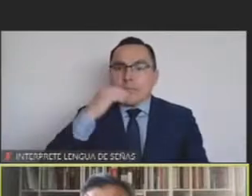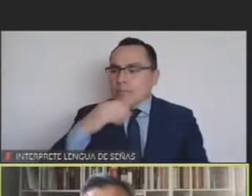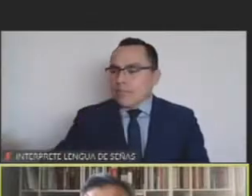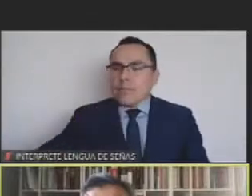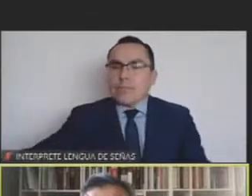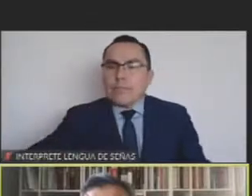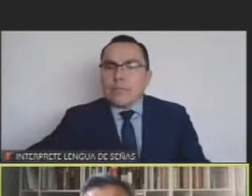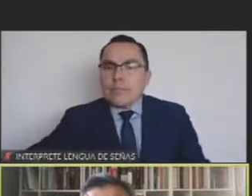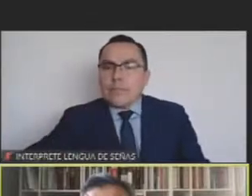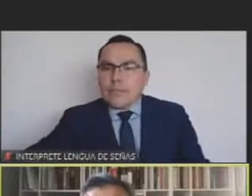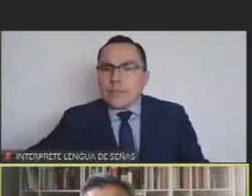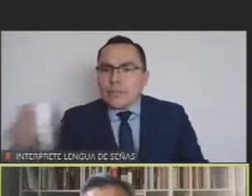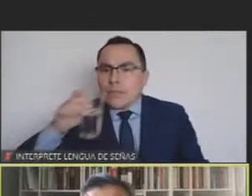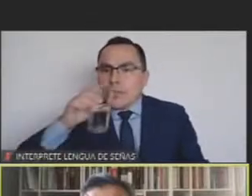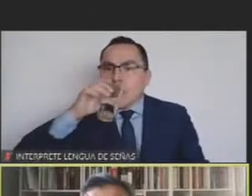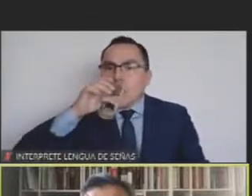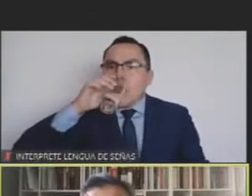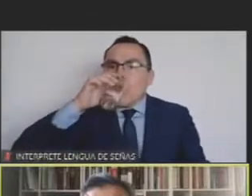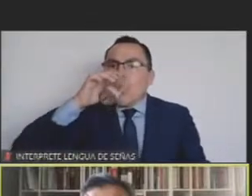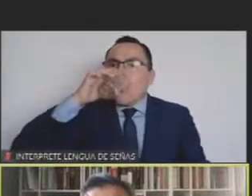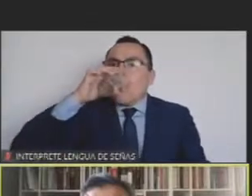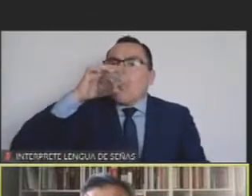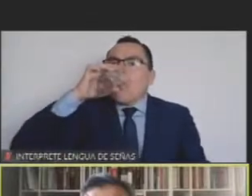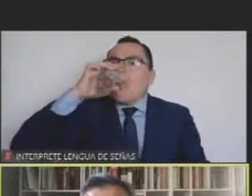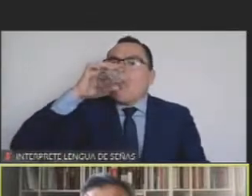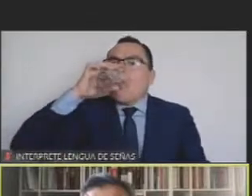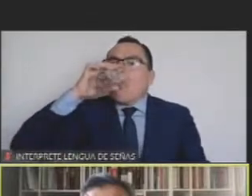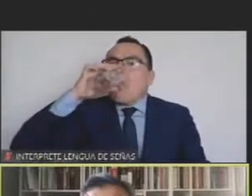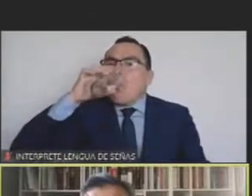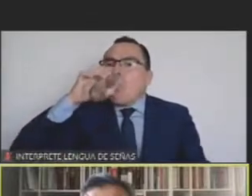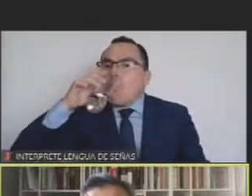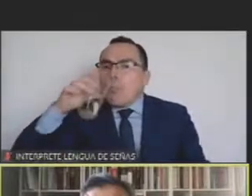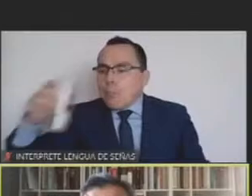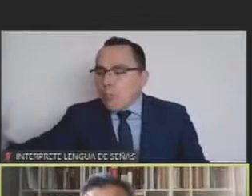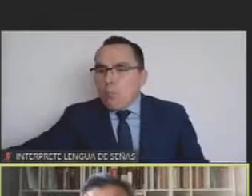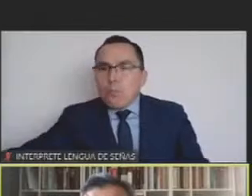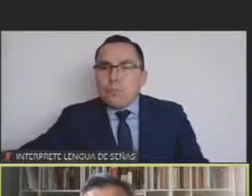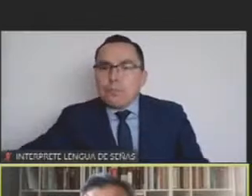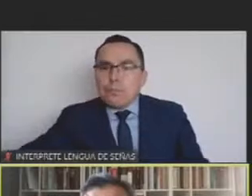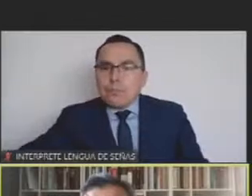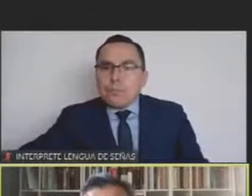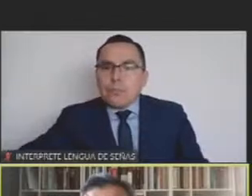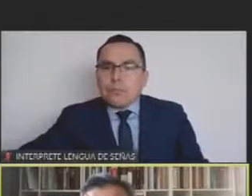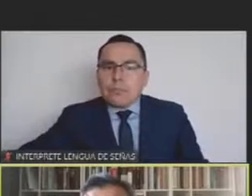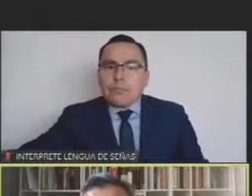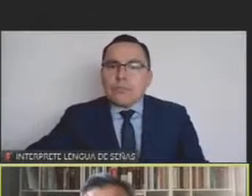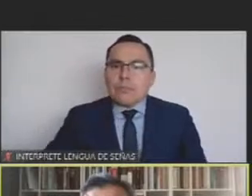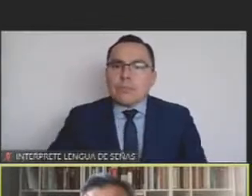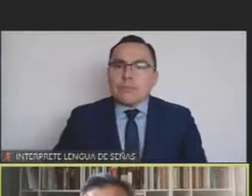ejemplificar tres ideas que relatan algo de y que yo veo